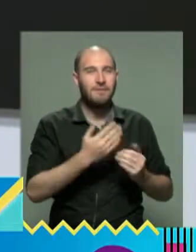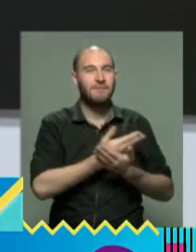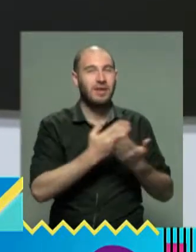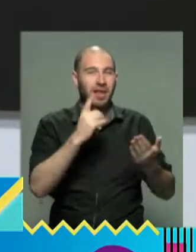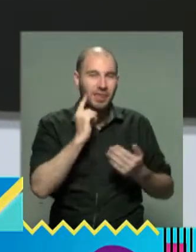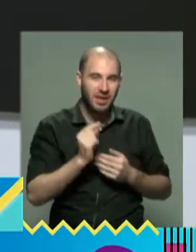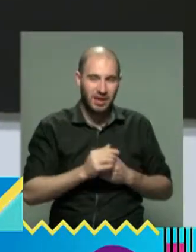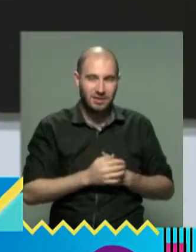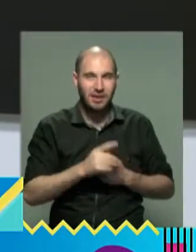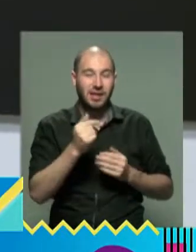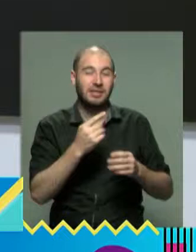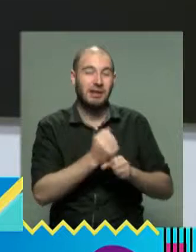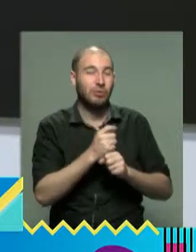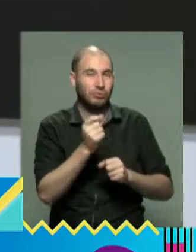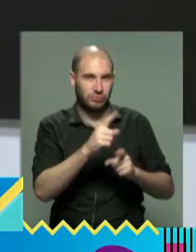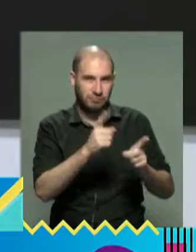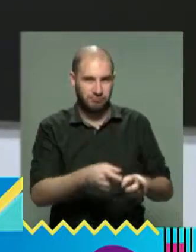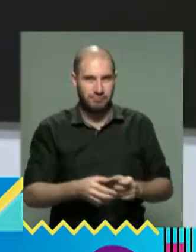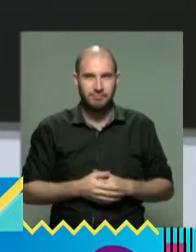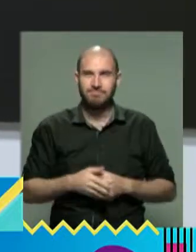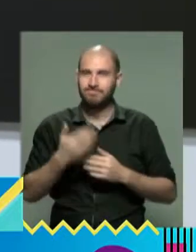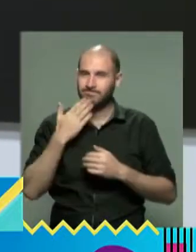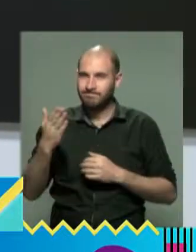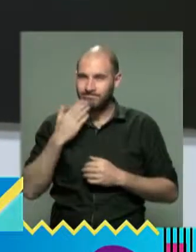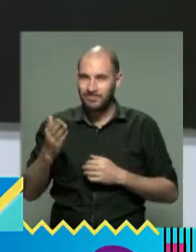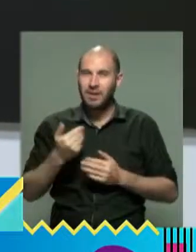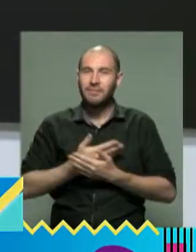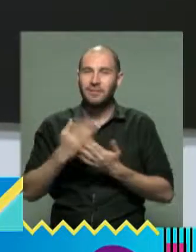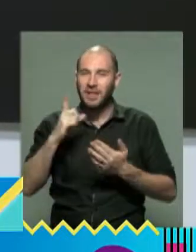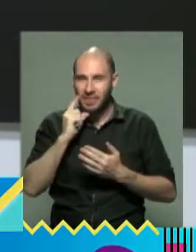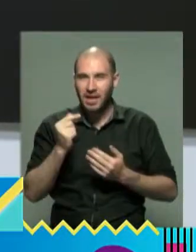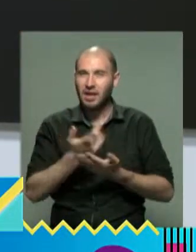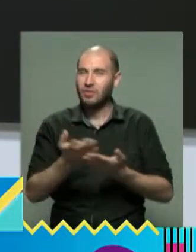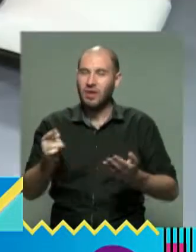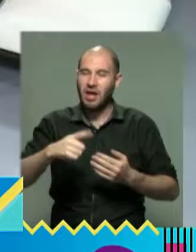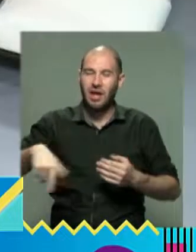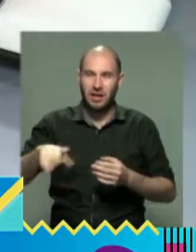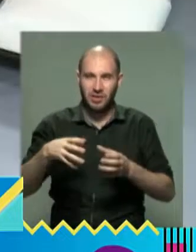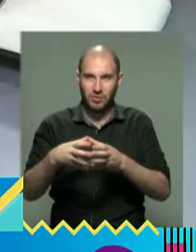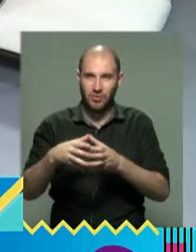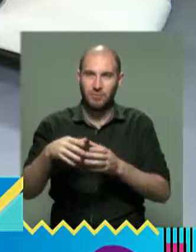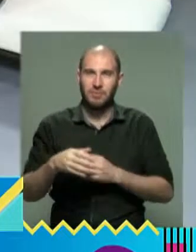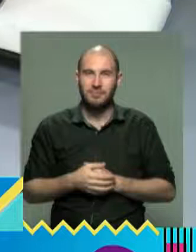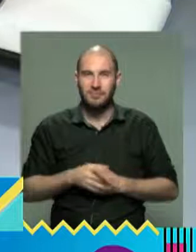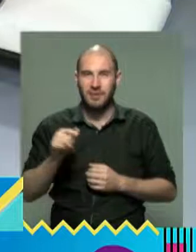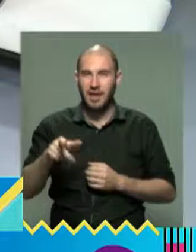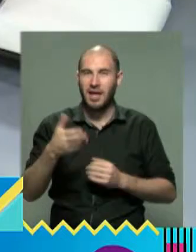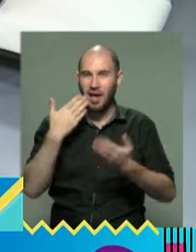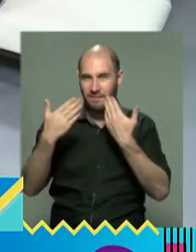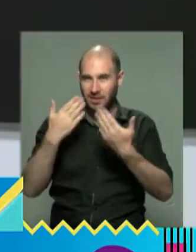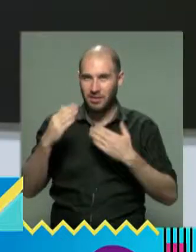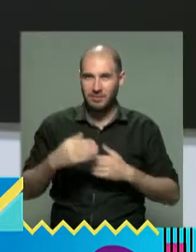día por tu actividad también. Gracias, feliz día para todos ahí, a los chicos que están en